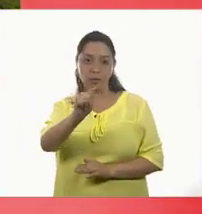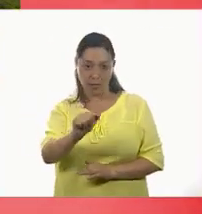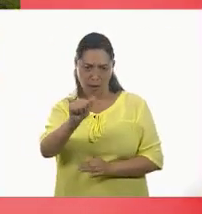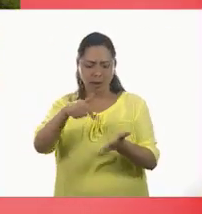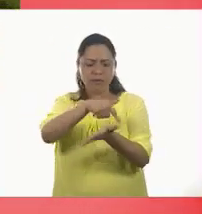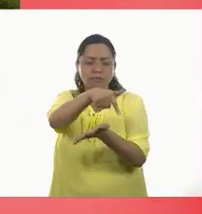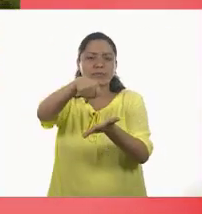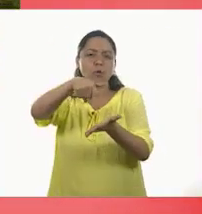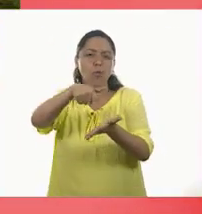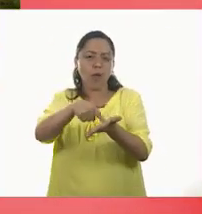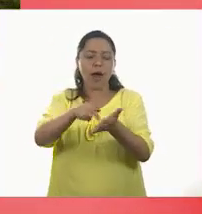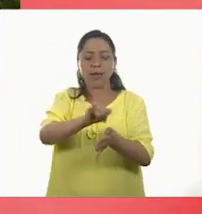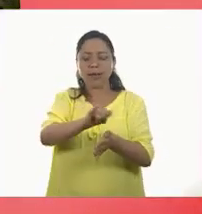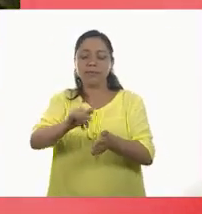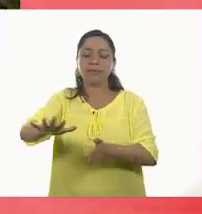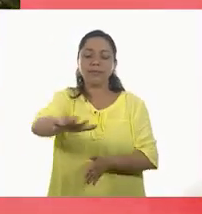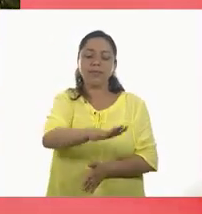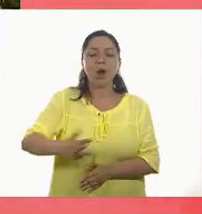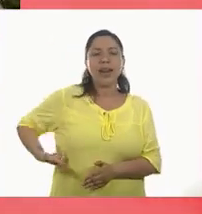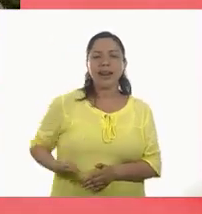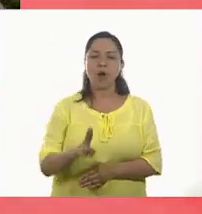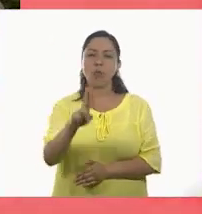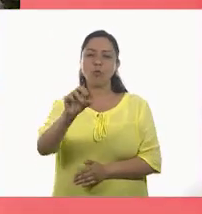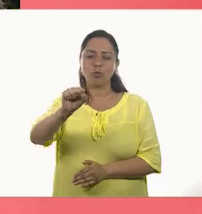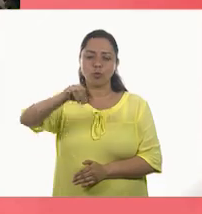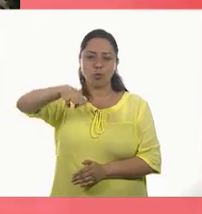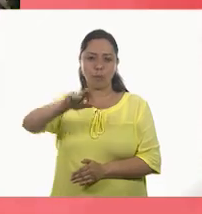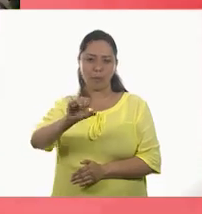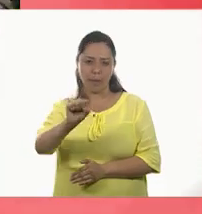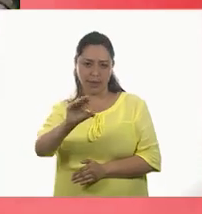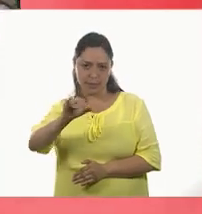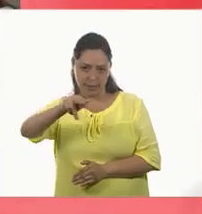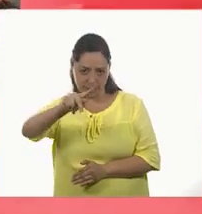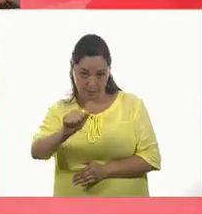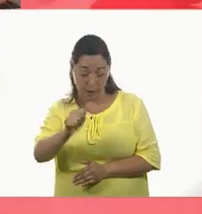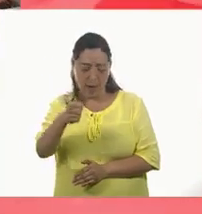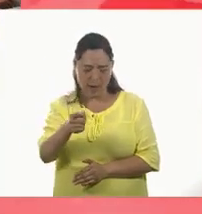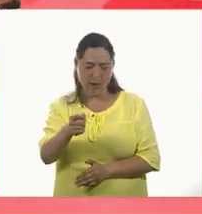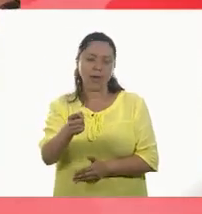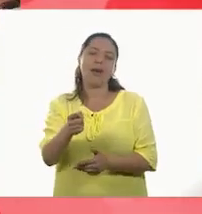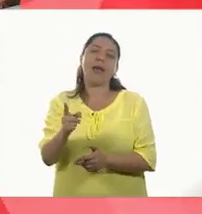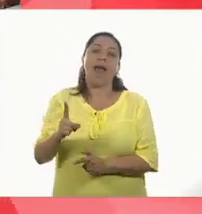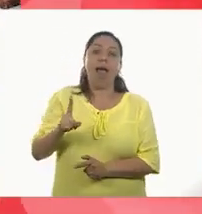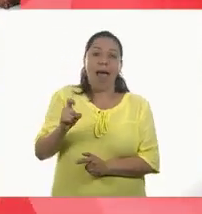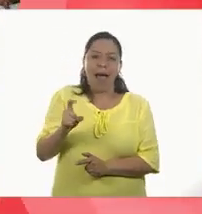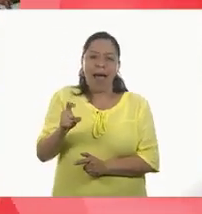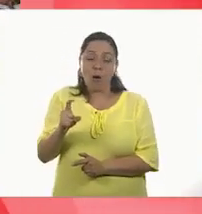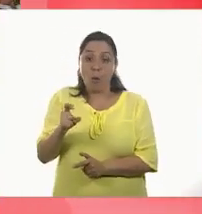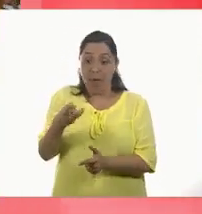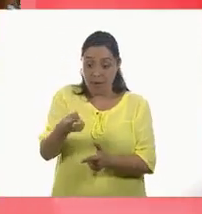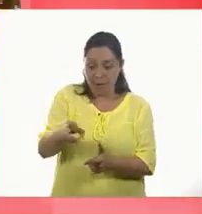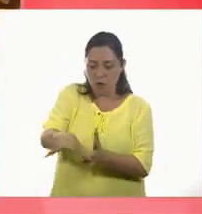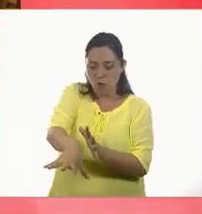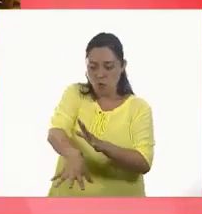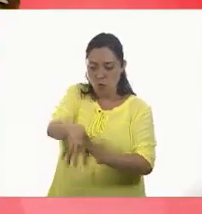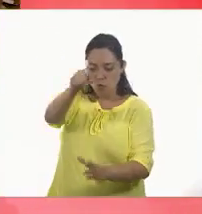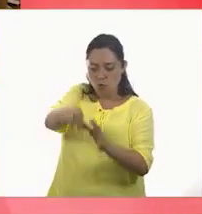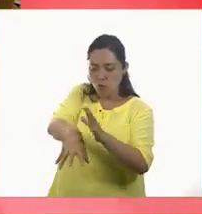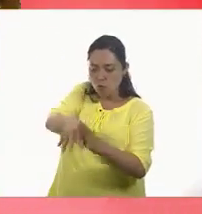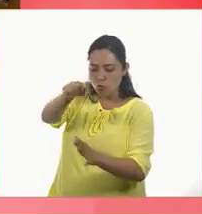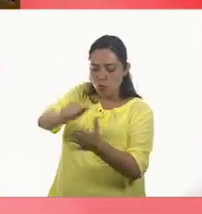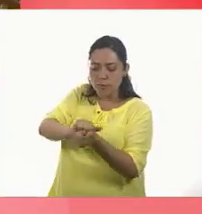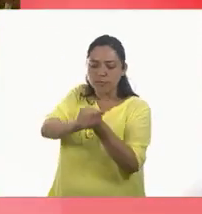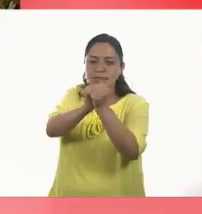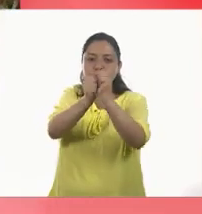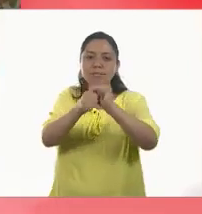en la margen izquierda del río Usumacinta, se enriquece con sus aguas de la cual extraen diversos productos que llenan de